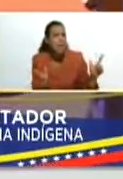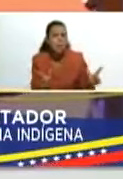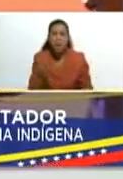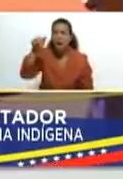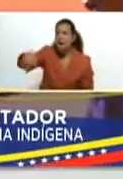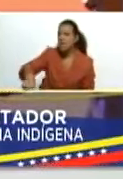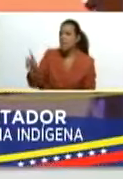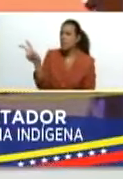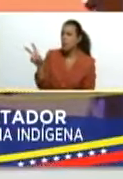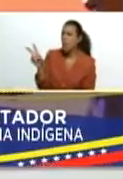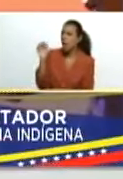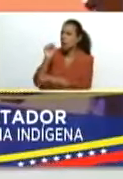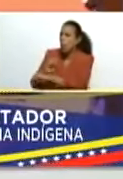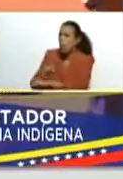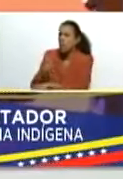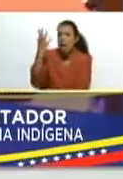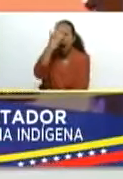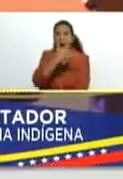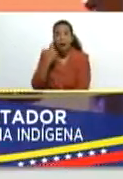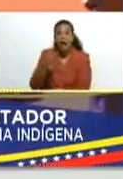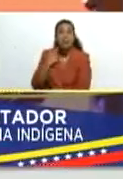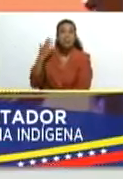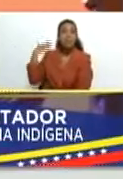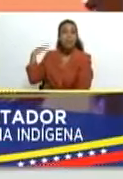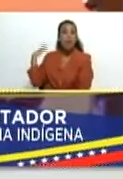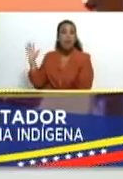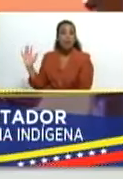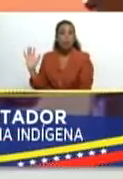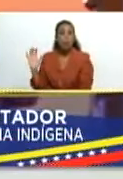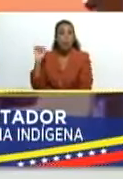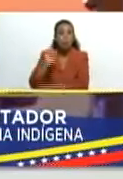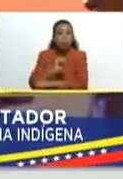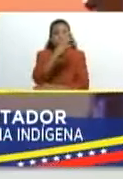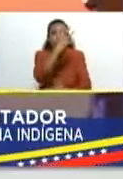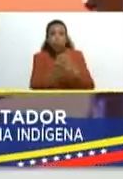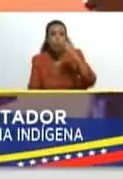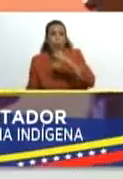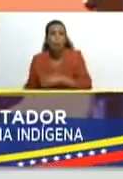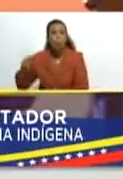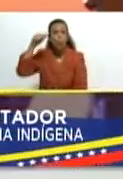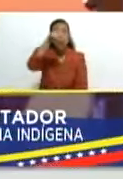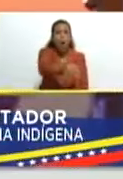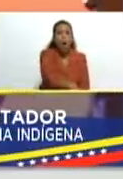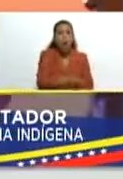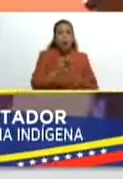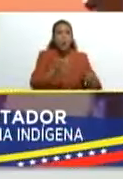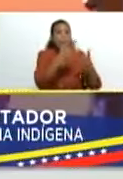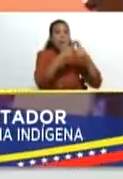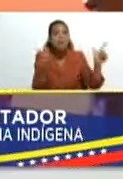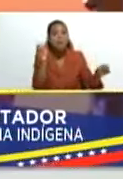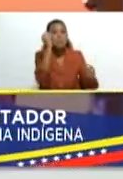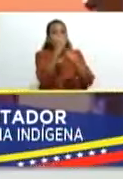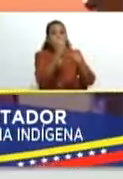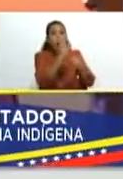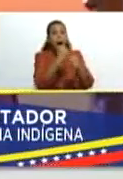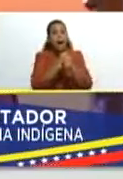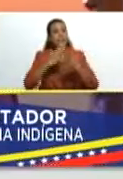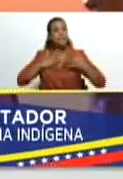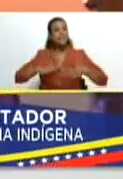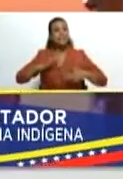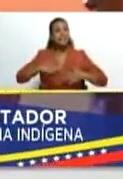Los antiguos negros africanos o esclavos, esclavizados, eran hombres y mujeres libres y trabajaban con